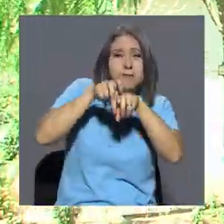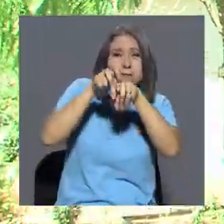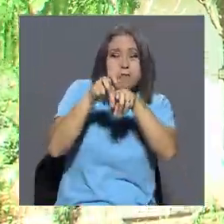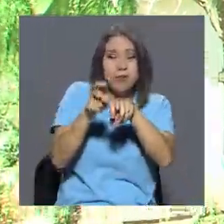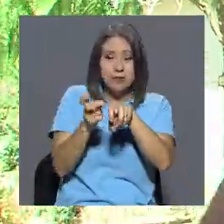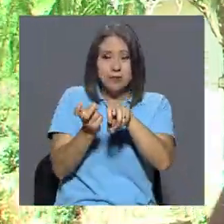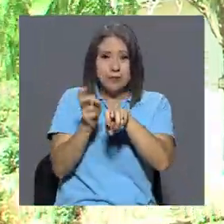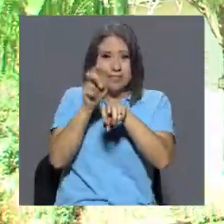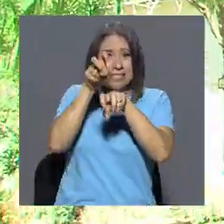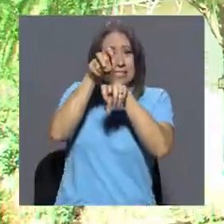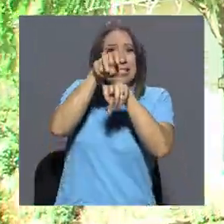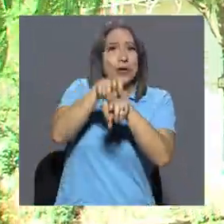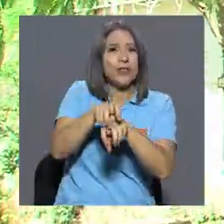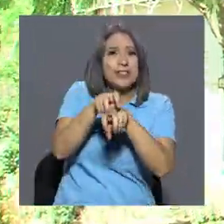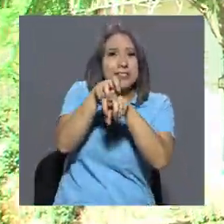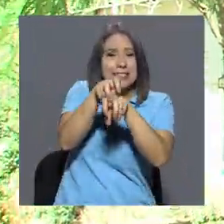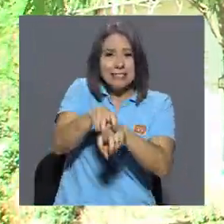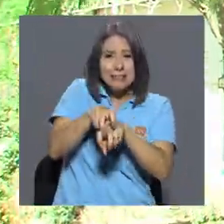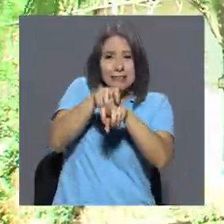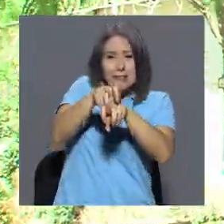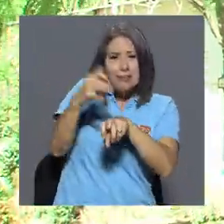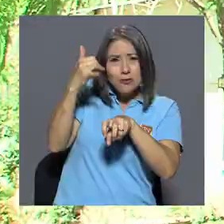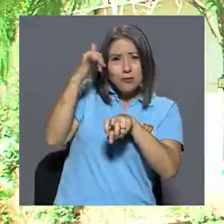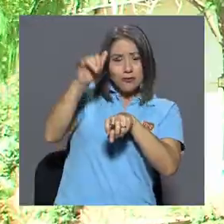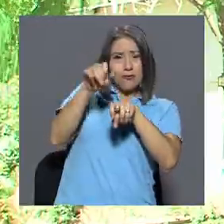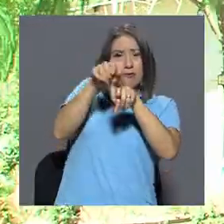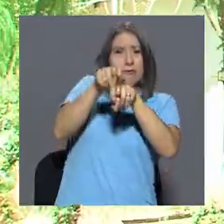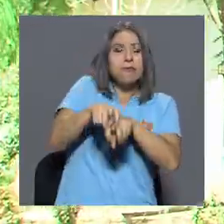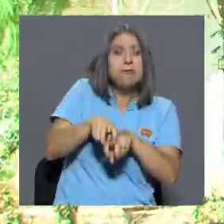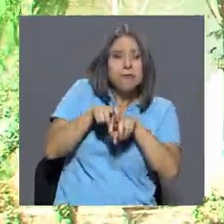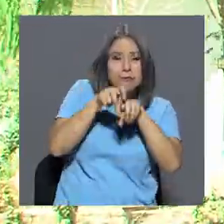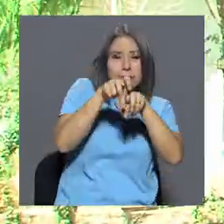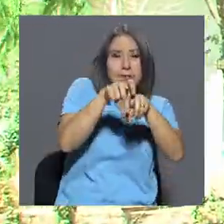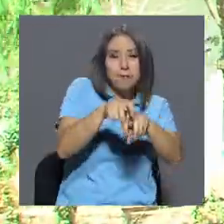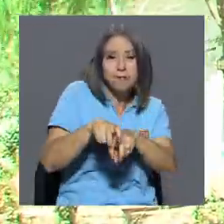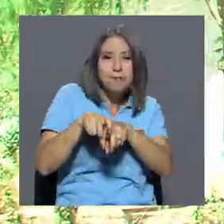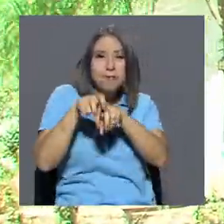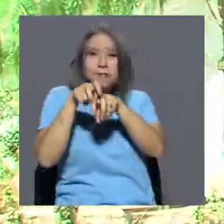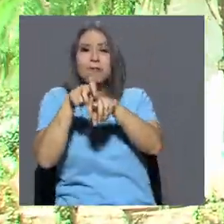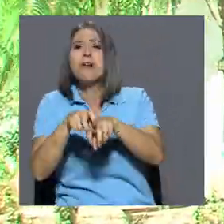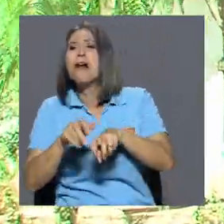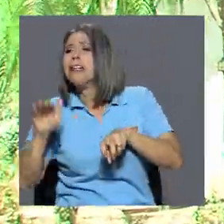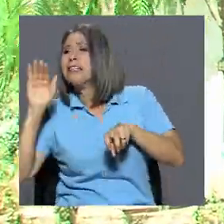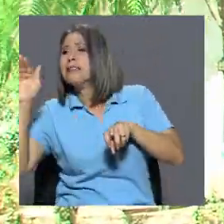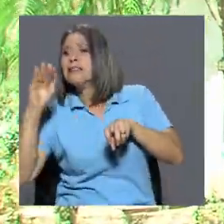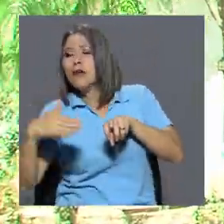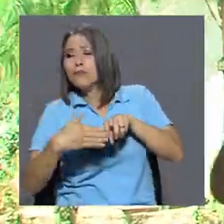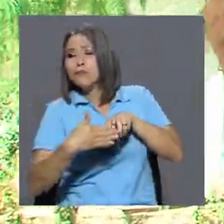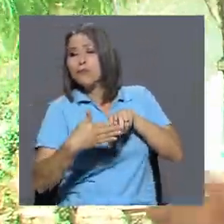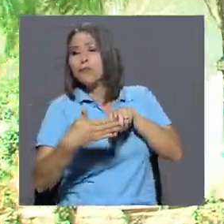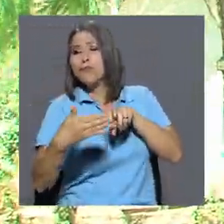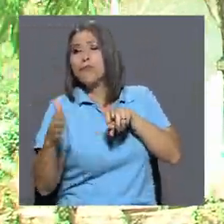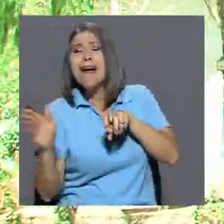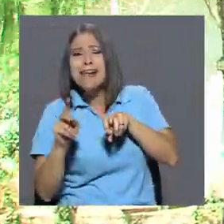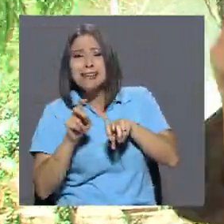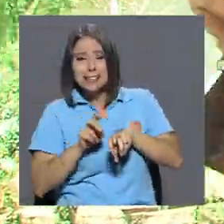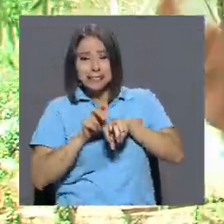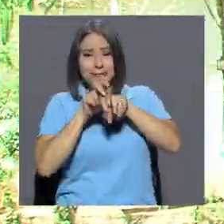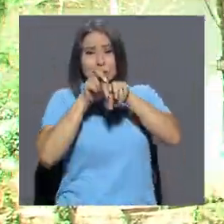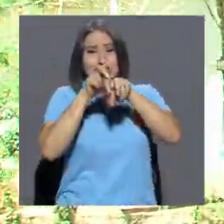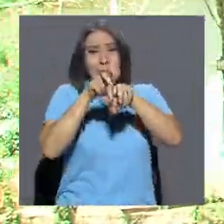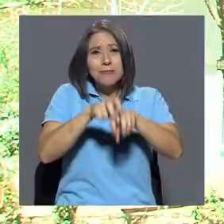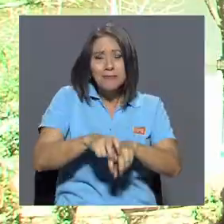del toro! ¡Sí, señores! ¡Y pidió puerta! ¡Arriba!